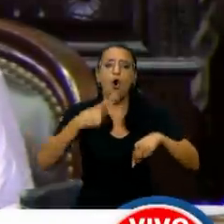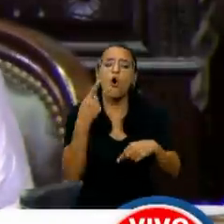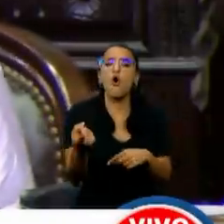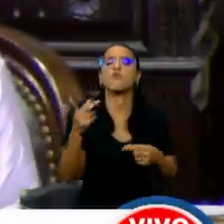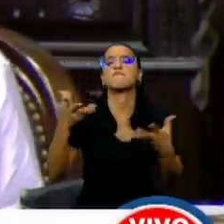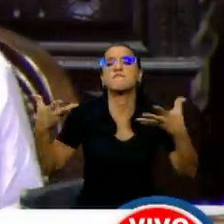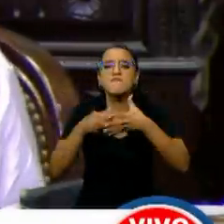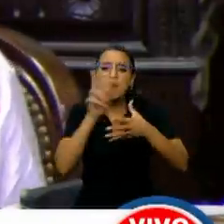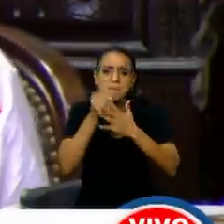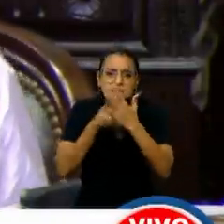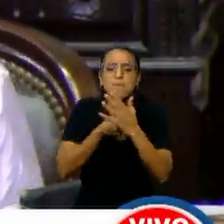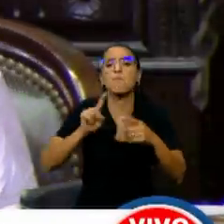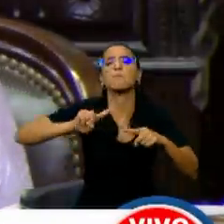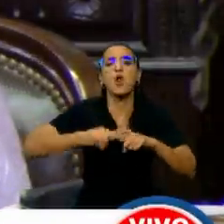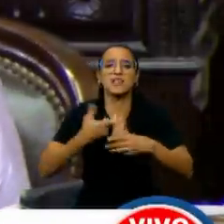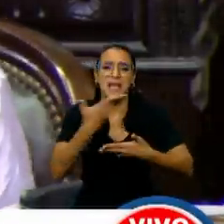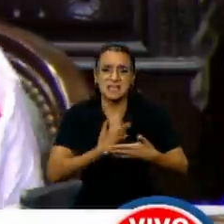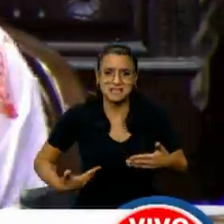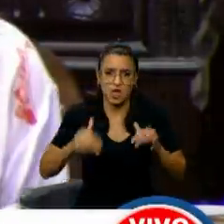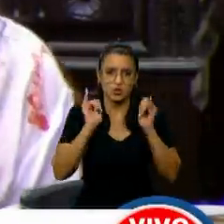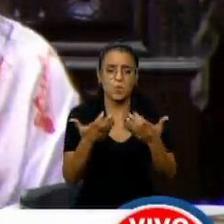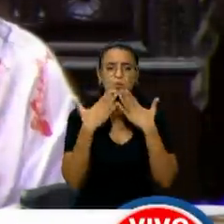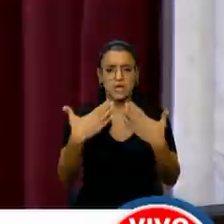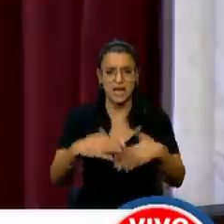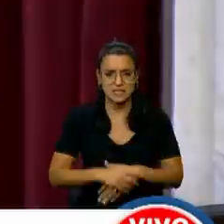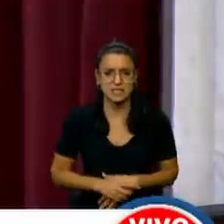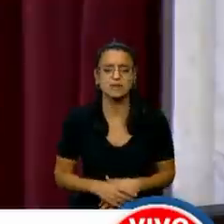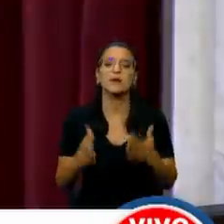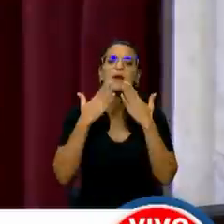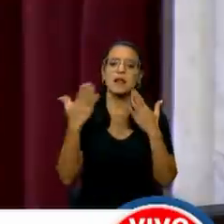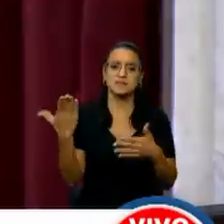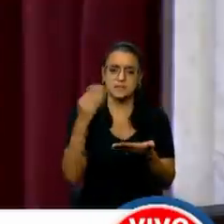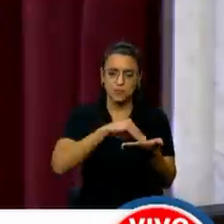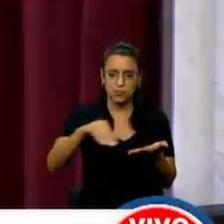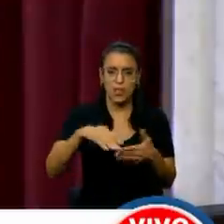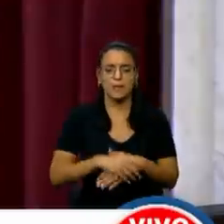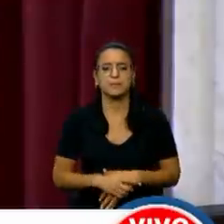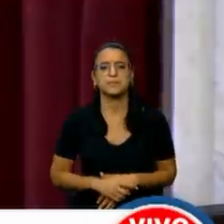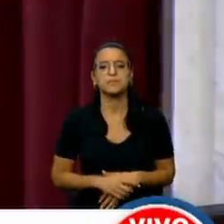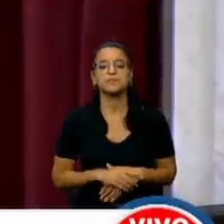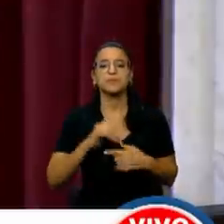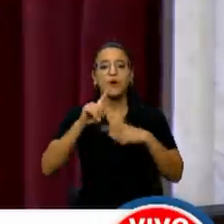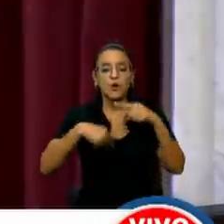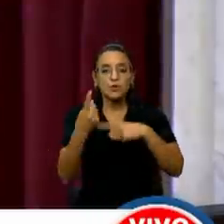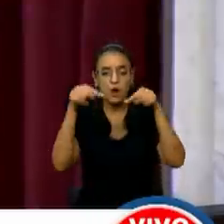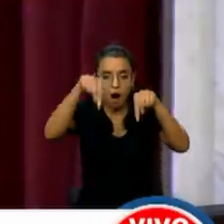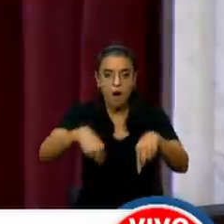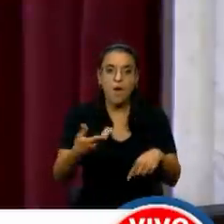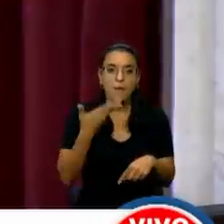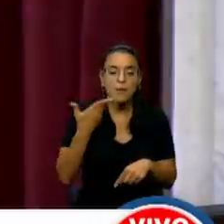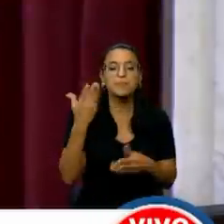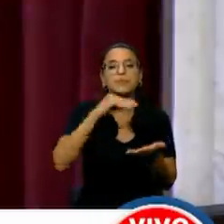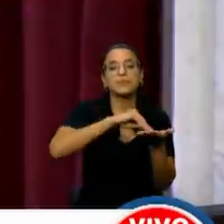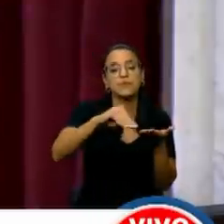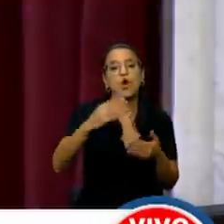feminismo es política de estado muchas gracias muchas gracias diputada continúa en el uso de la palabra